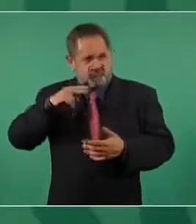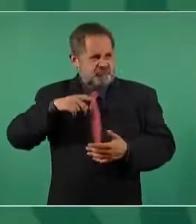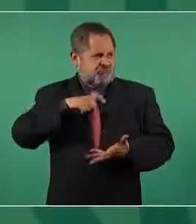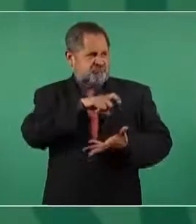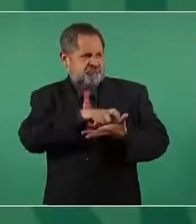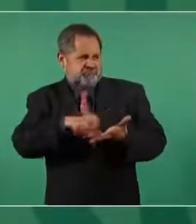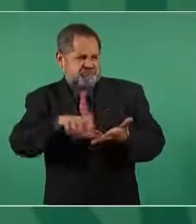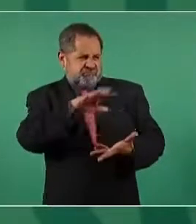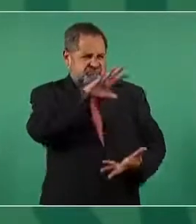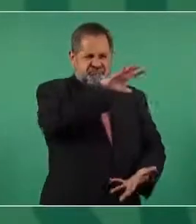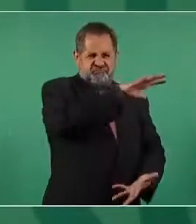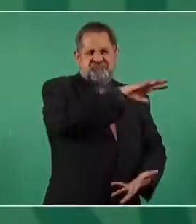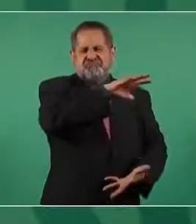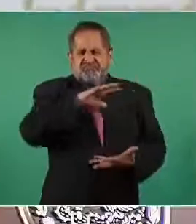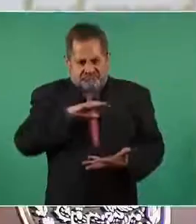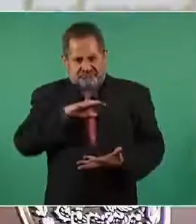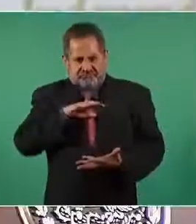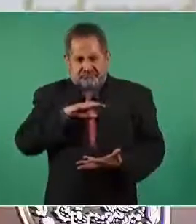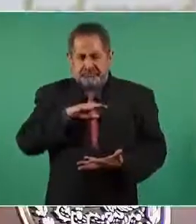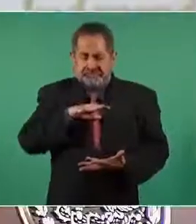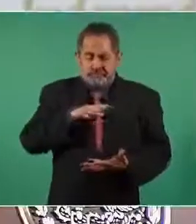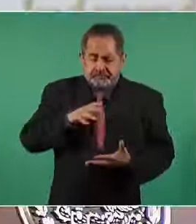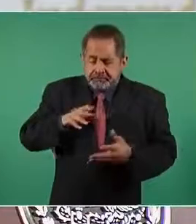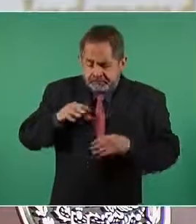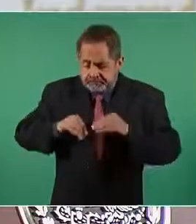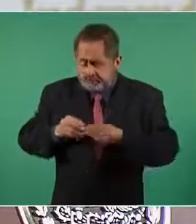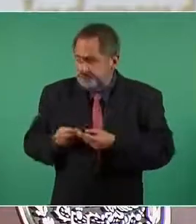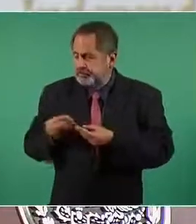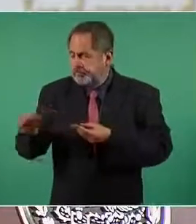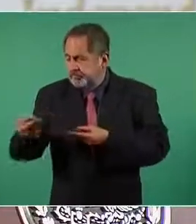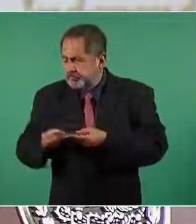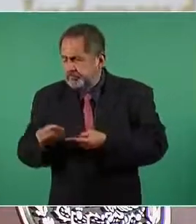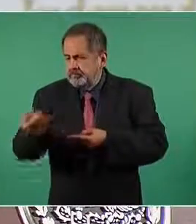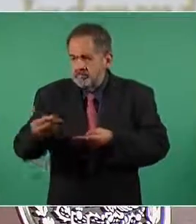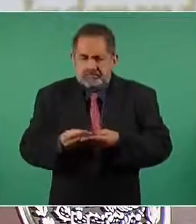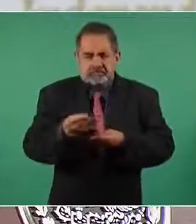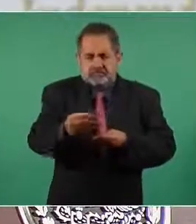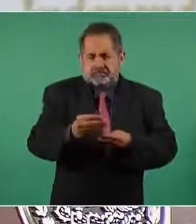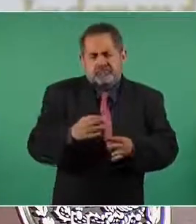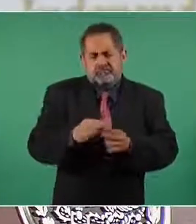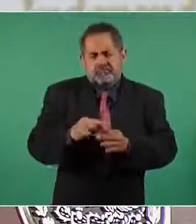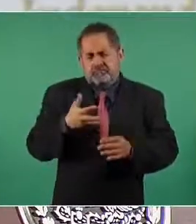porque es mucha cantidad y